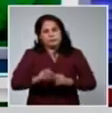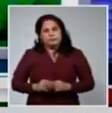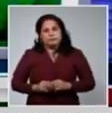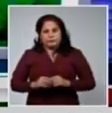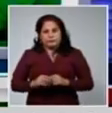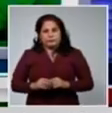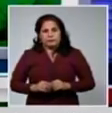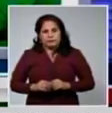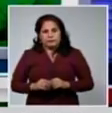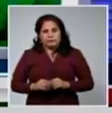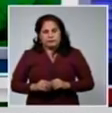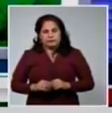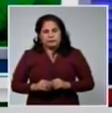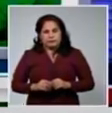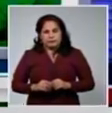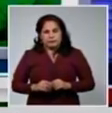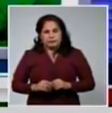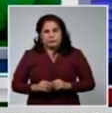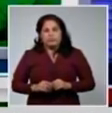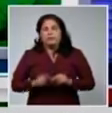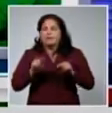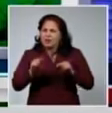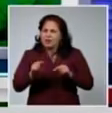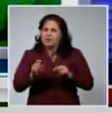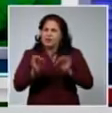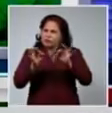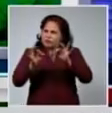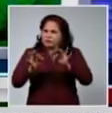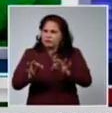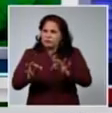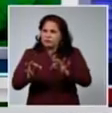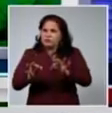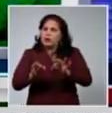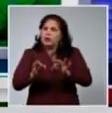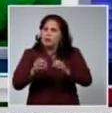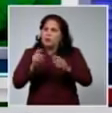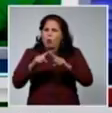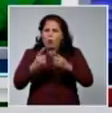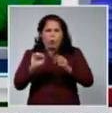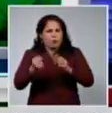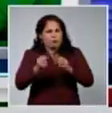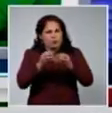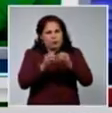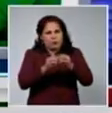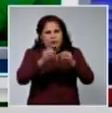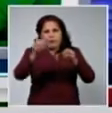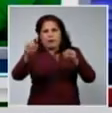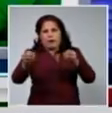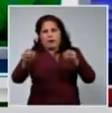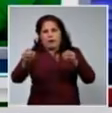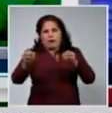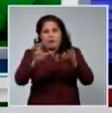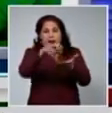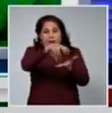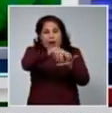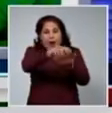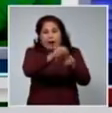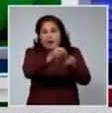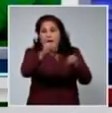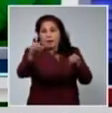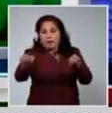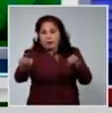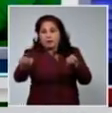que ha sido el consumo hace la ración bueno aislamiento de estos contactos para evitar